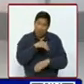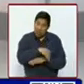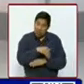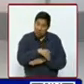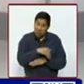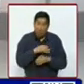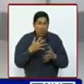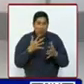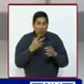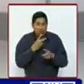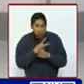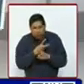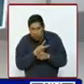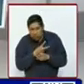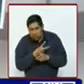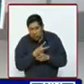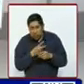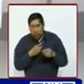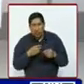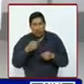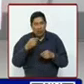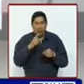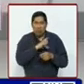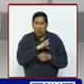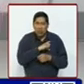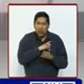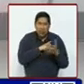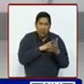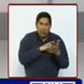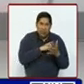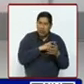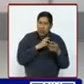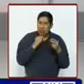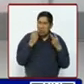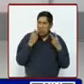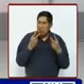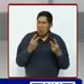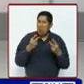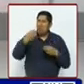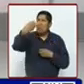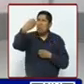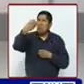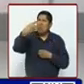noche guardias, no hay agentes de parada. Incluso no veo ni siquiera